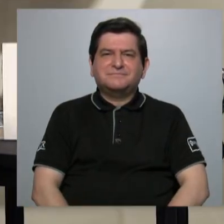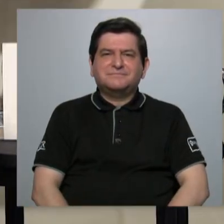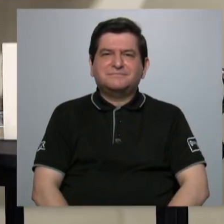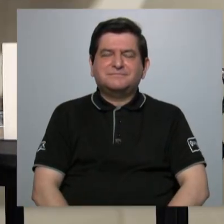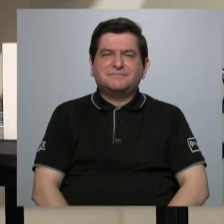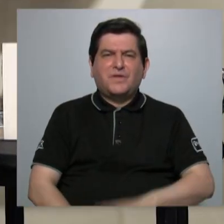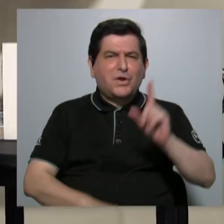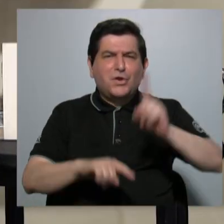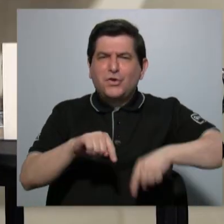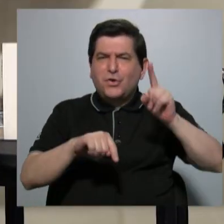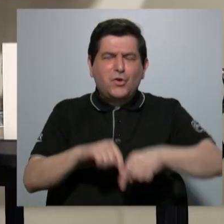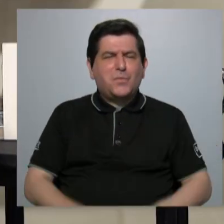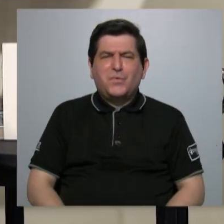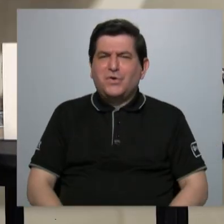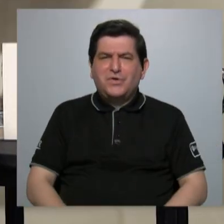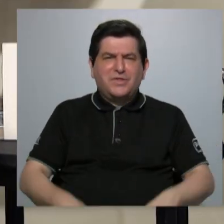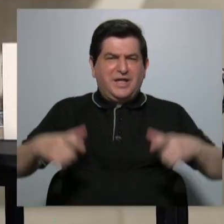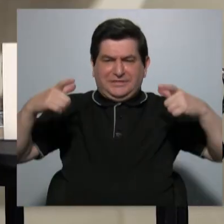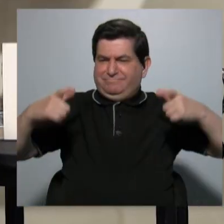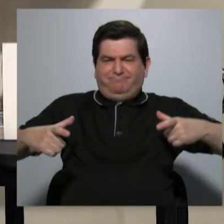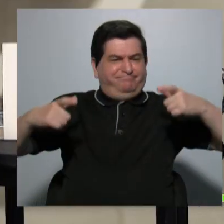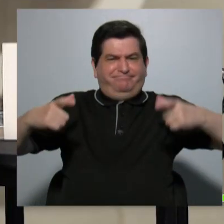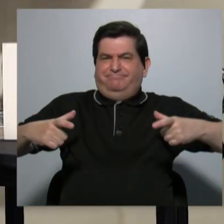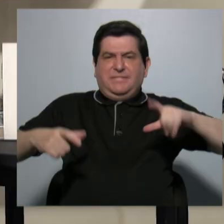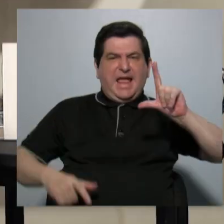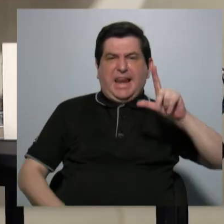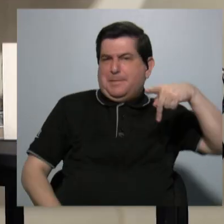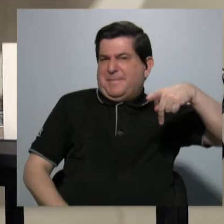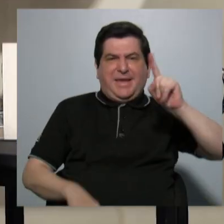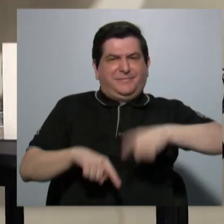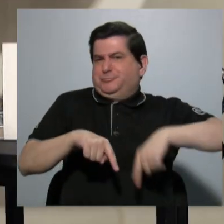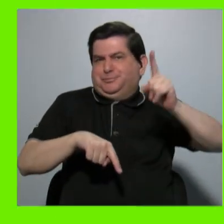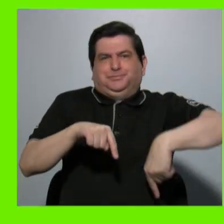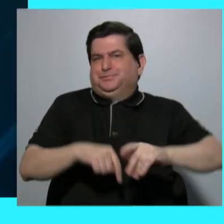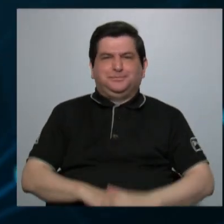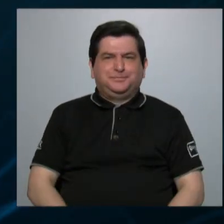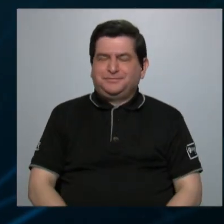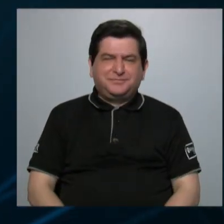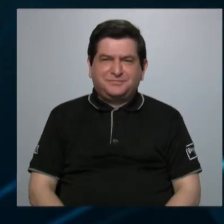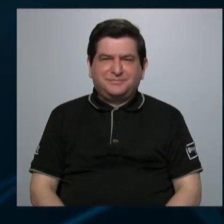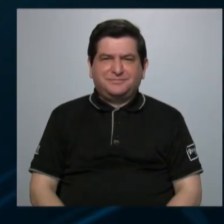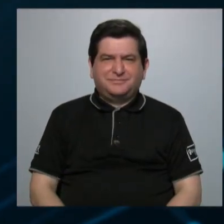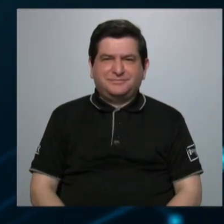Ya no podemos estar haciendo discos long play. Sí. Ya no se puede.